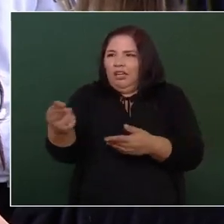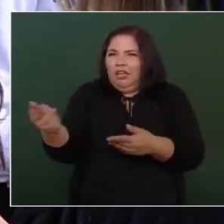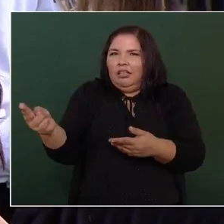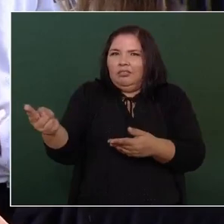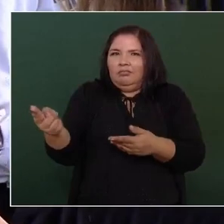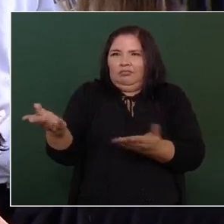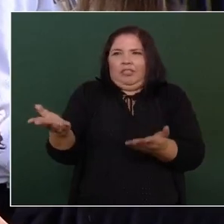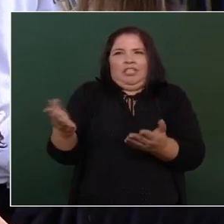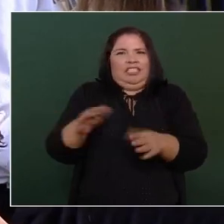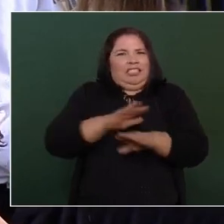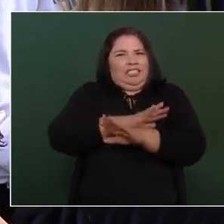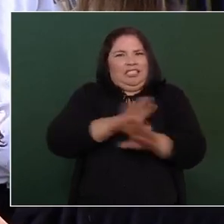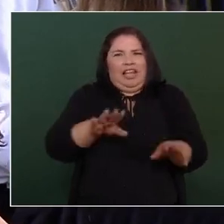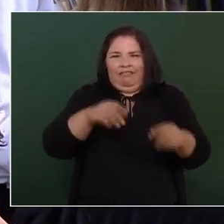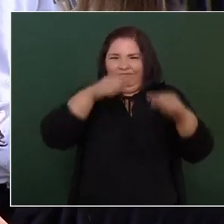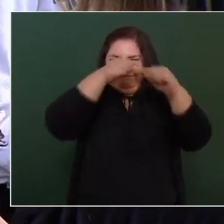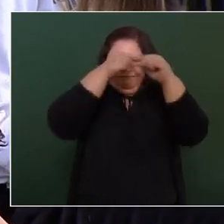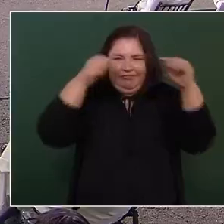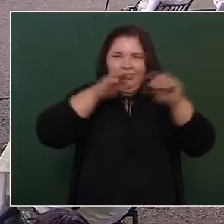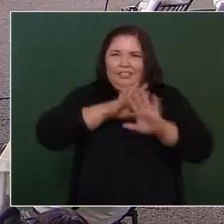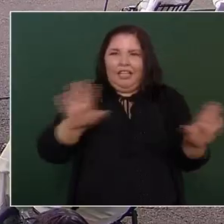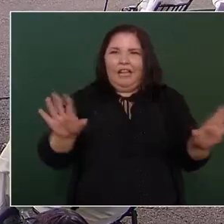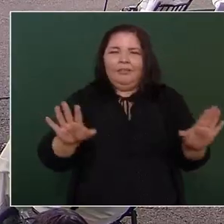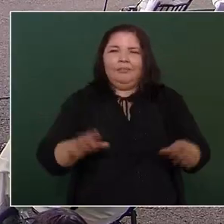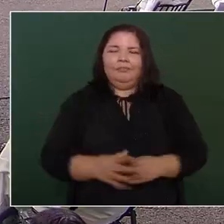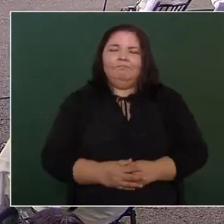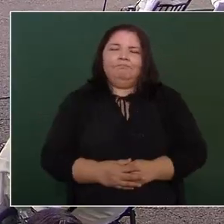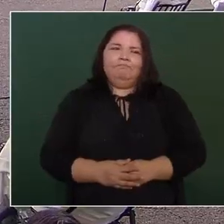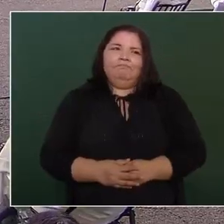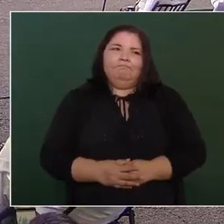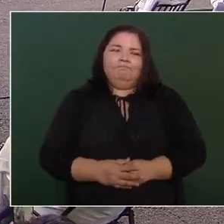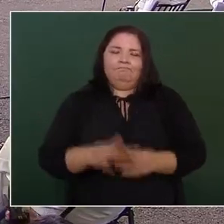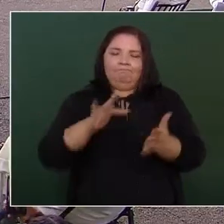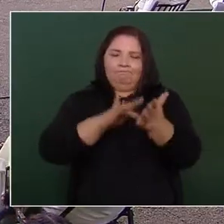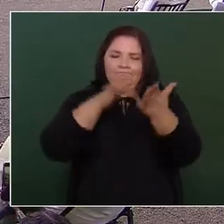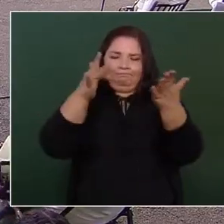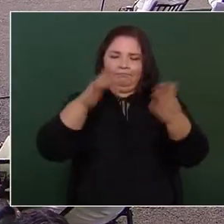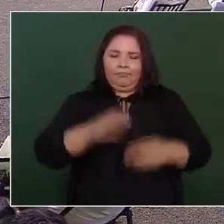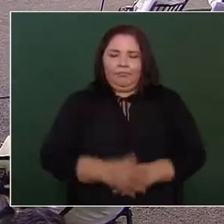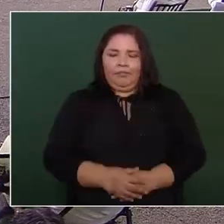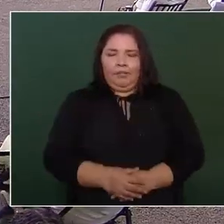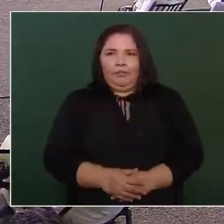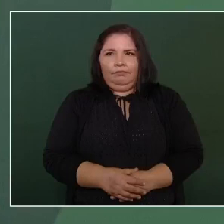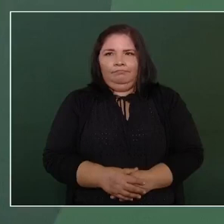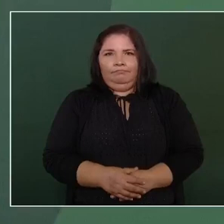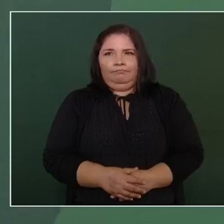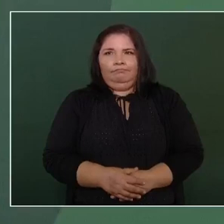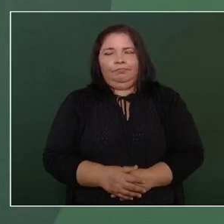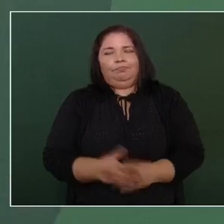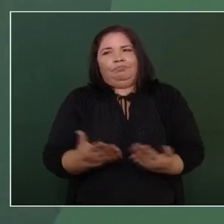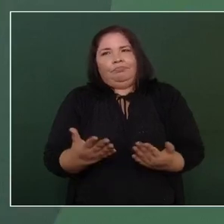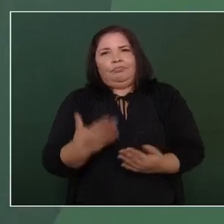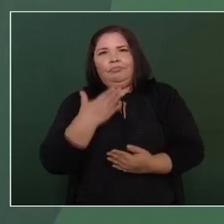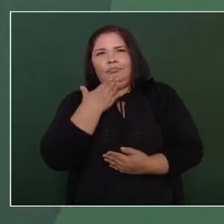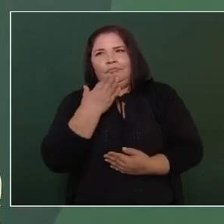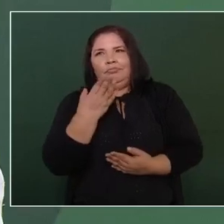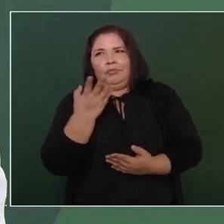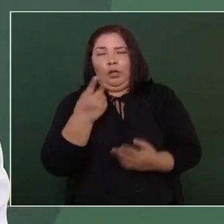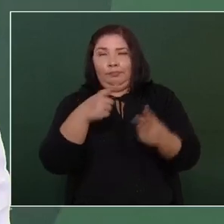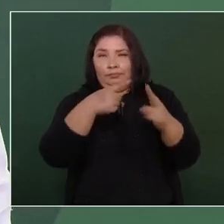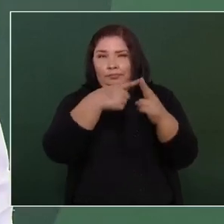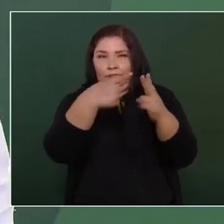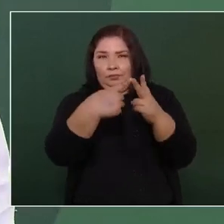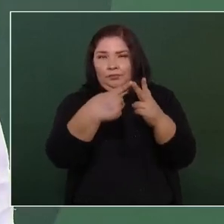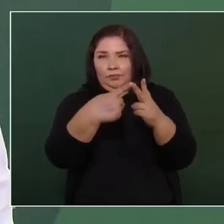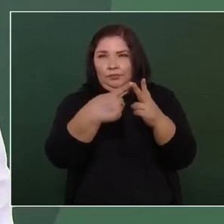manera, ya estuvo bueno, presidente. Muy bien. Gracias. Bueno, pues miren, nada más dos